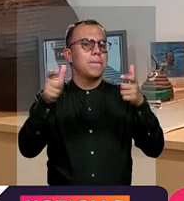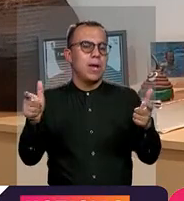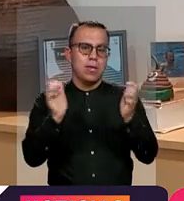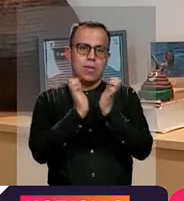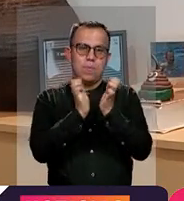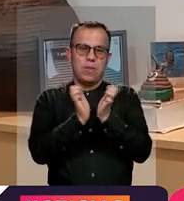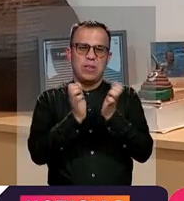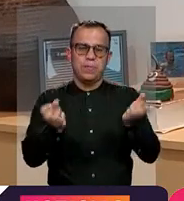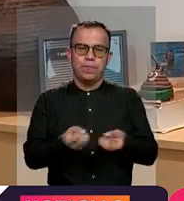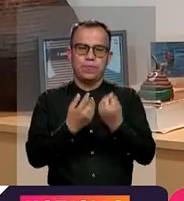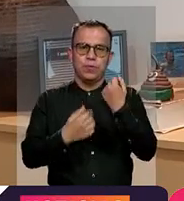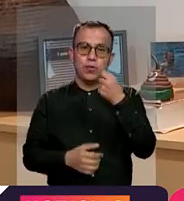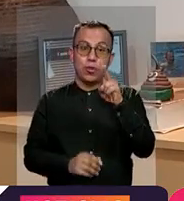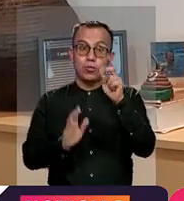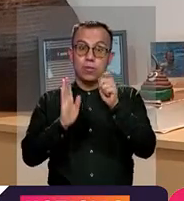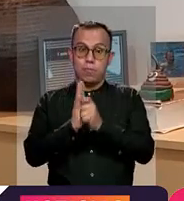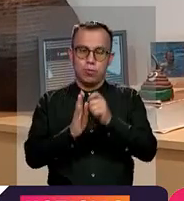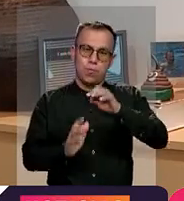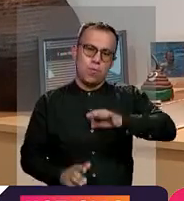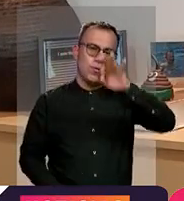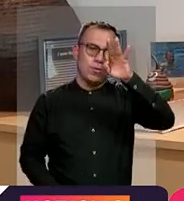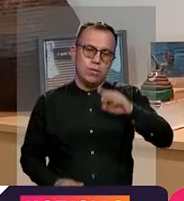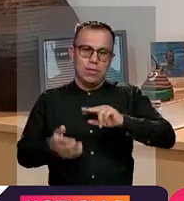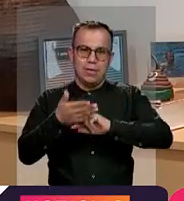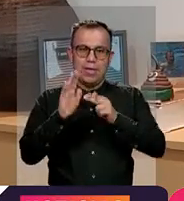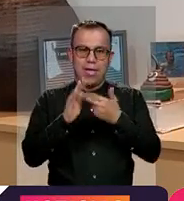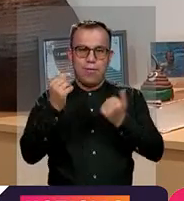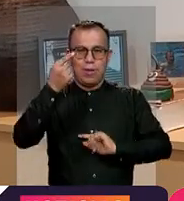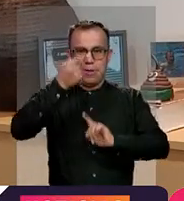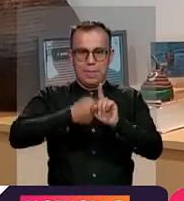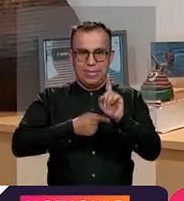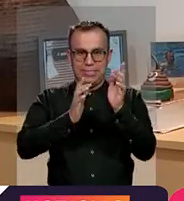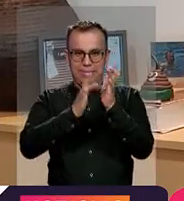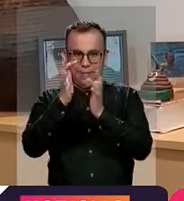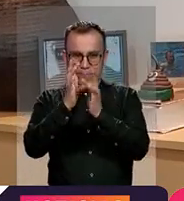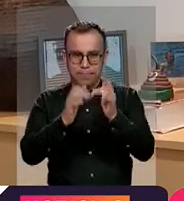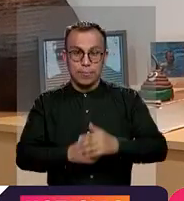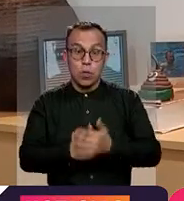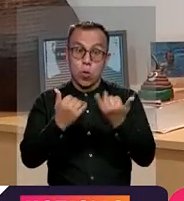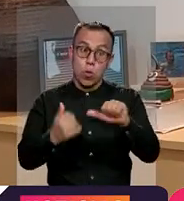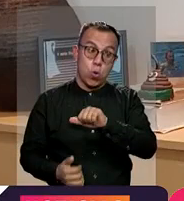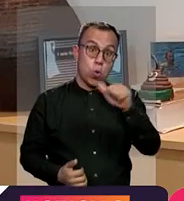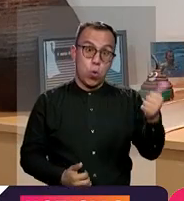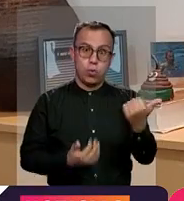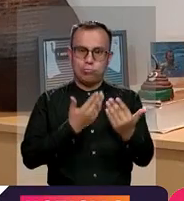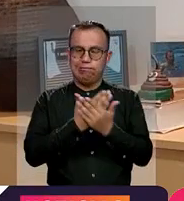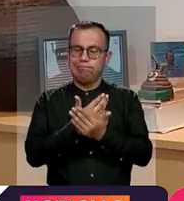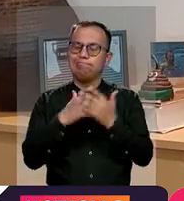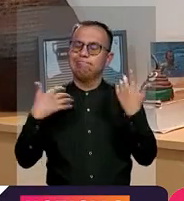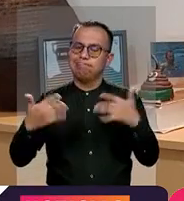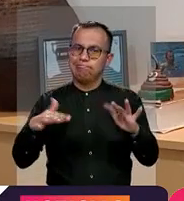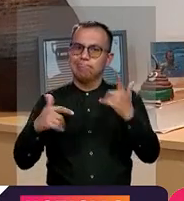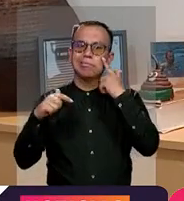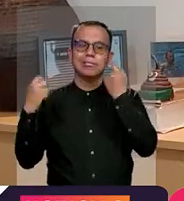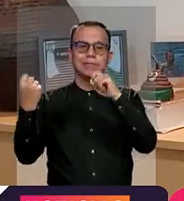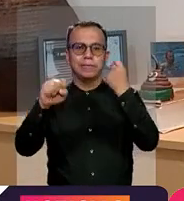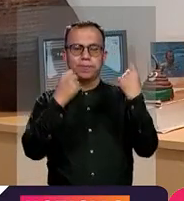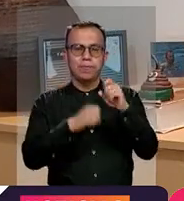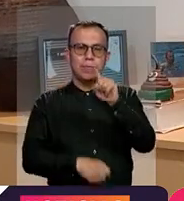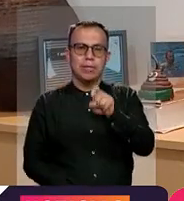un crecimiento de 12 puntos porcentuales frente al mes de abril. Otro dato que genera preocupación es que